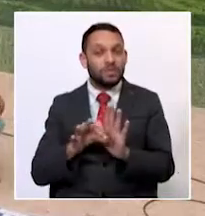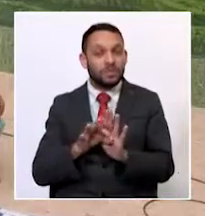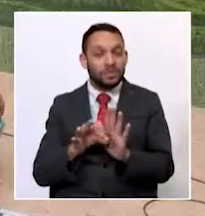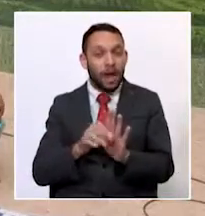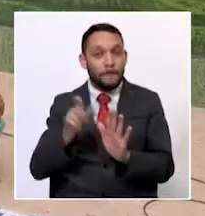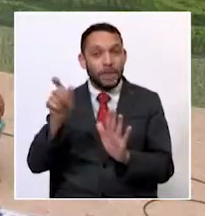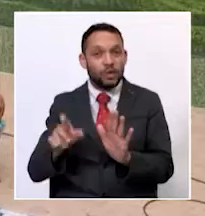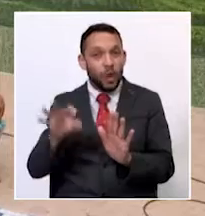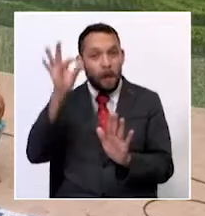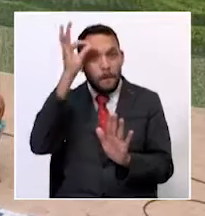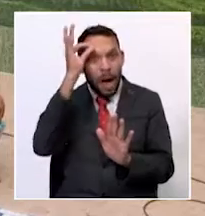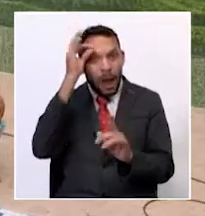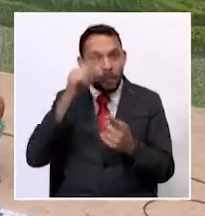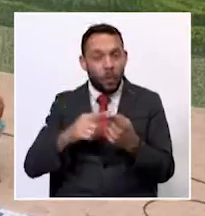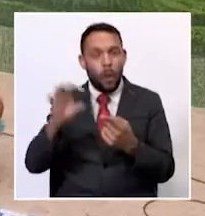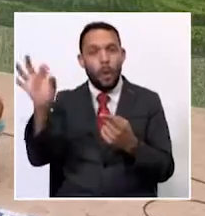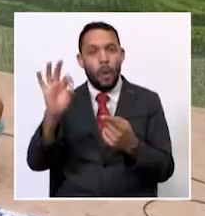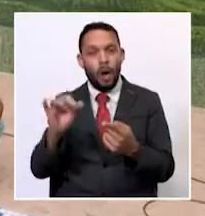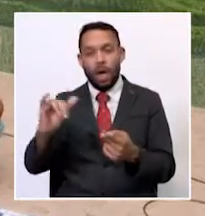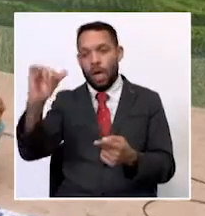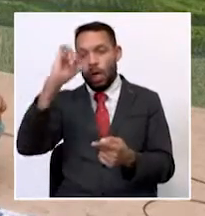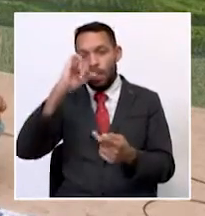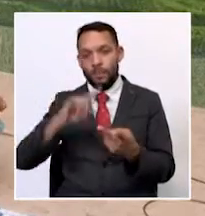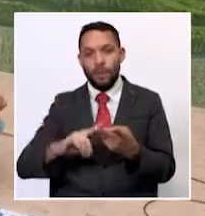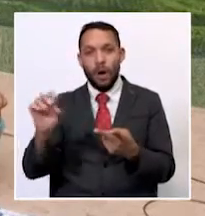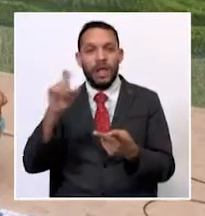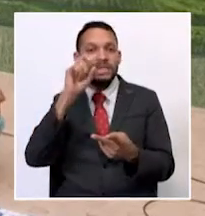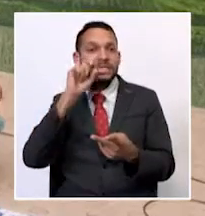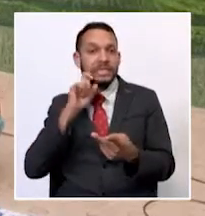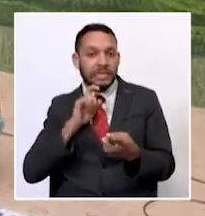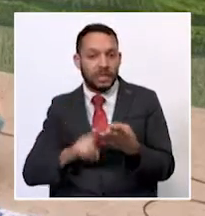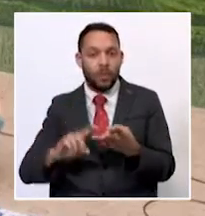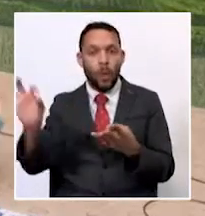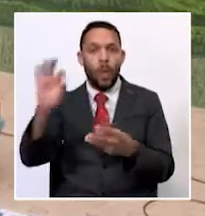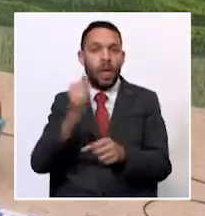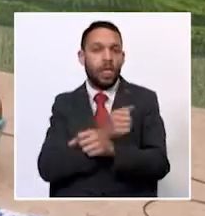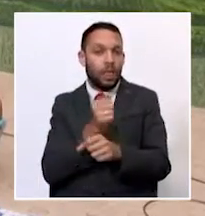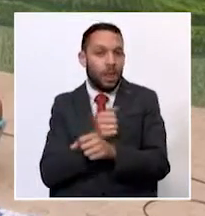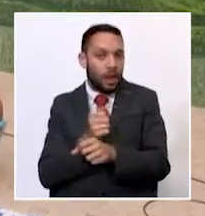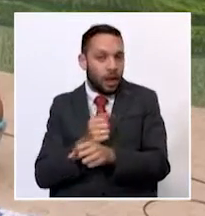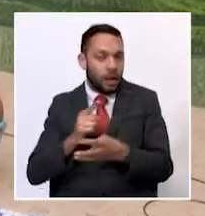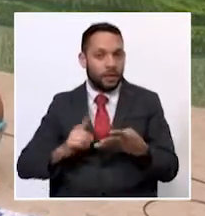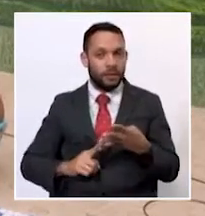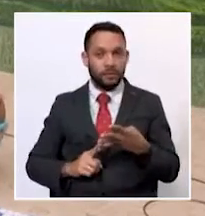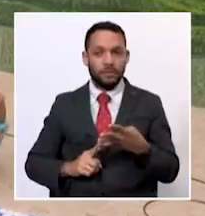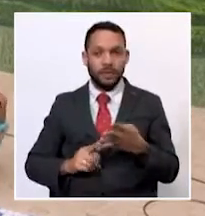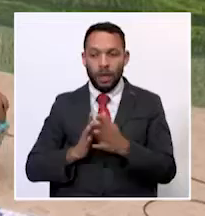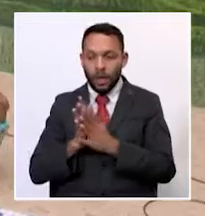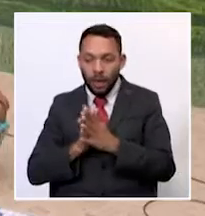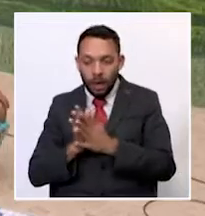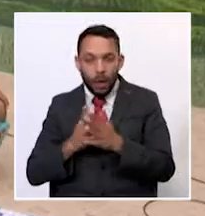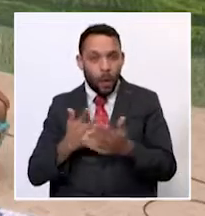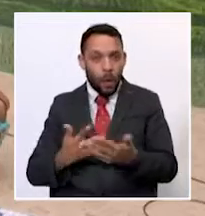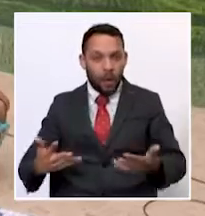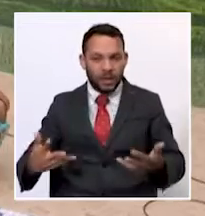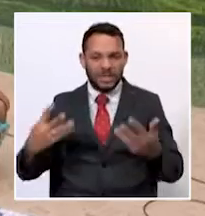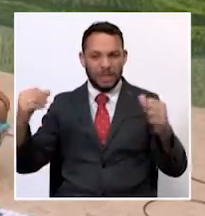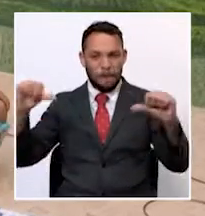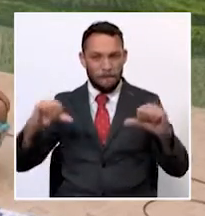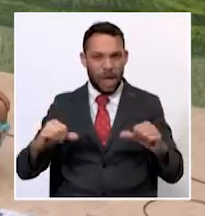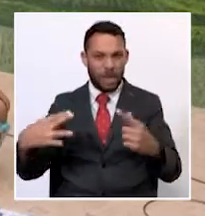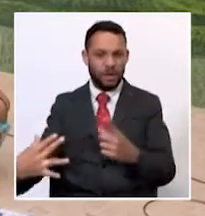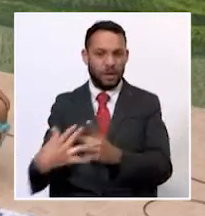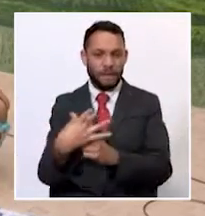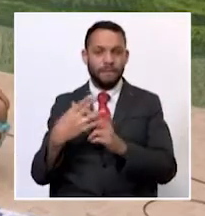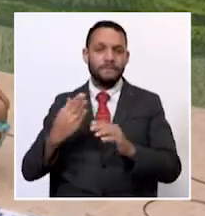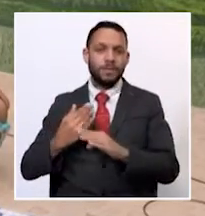tengan adicción al alcohol, a las drogas, al sexo, al trabajo, a la desidia. De manera que en esa terapia se